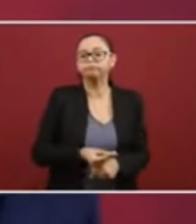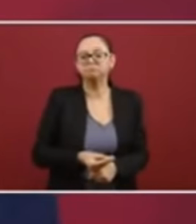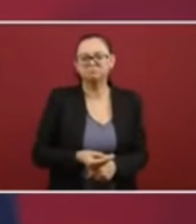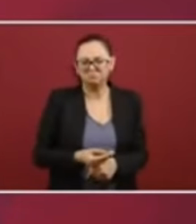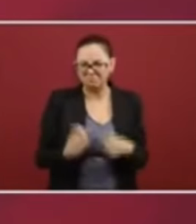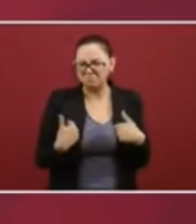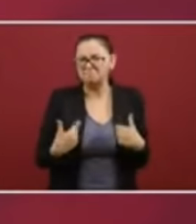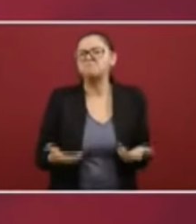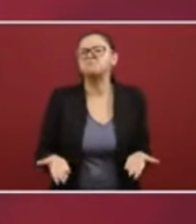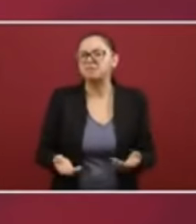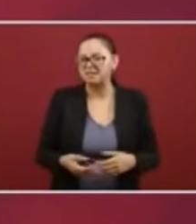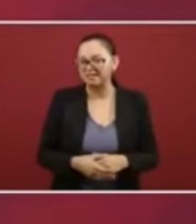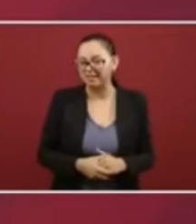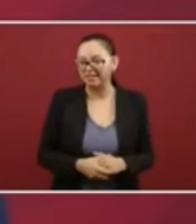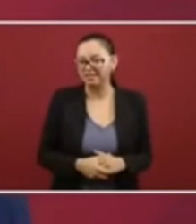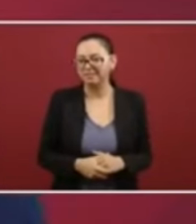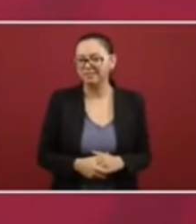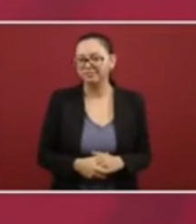se quitaran